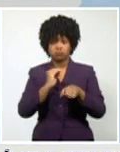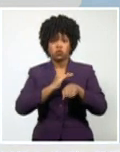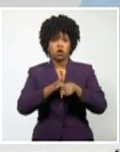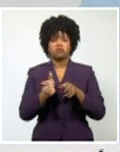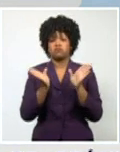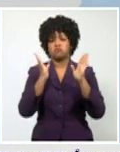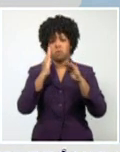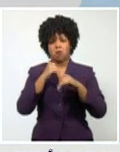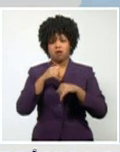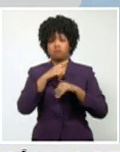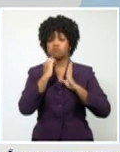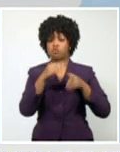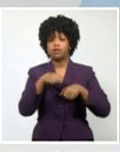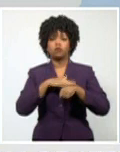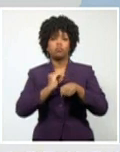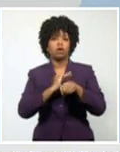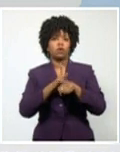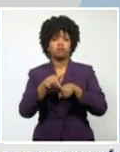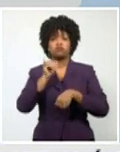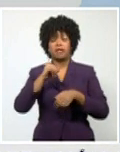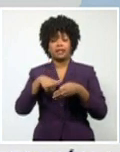con el diagnóstico de COVID-19